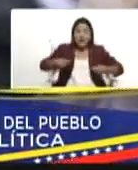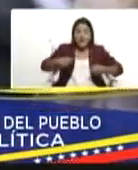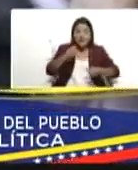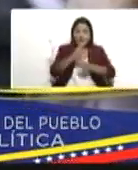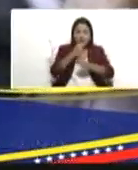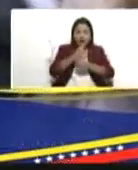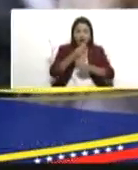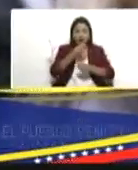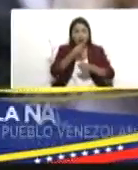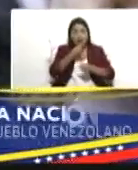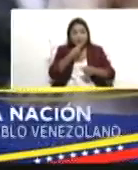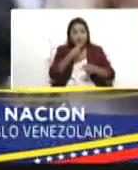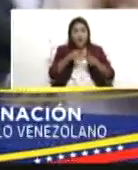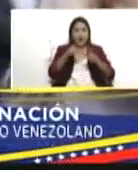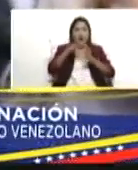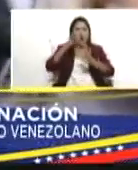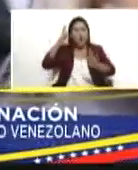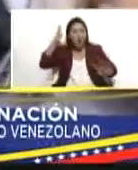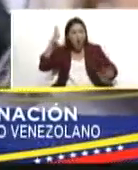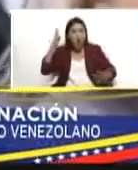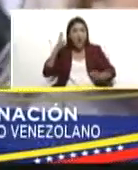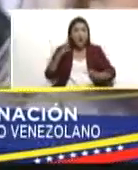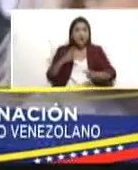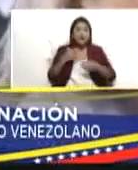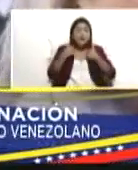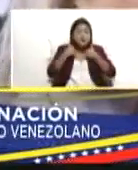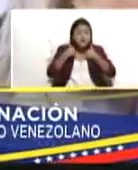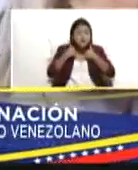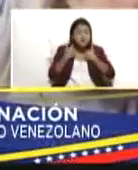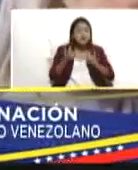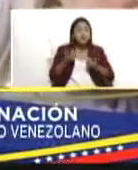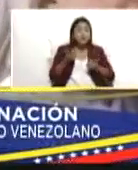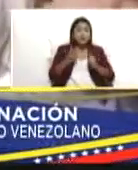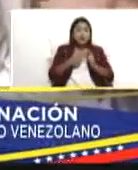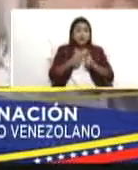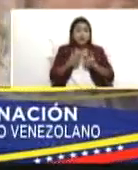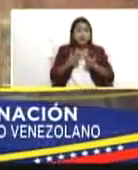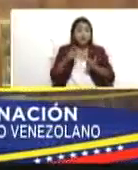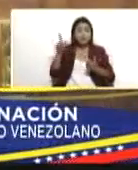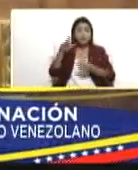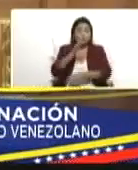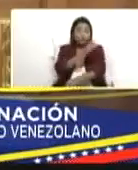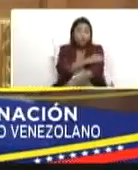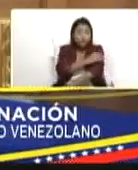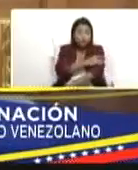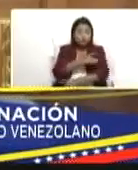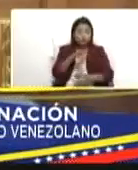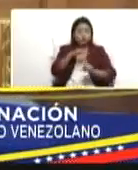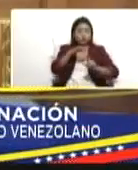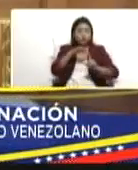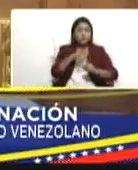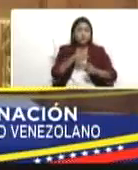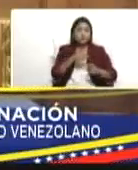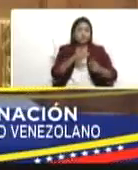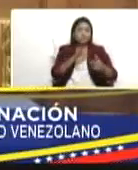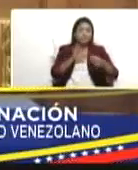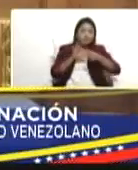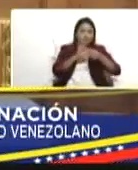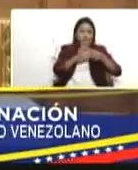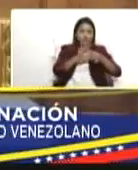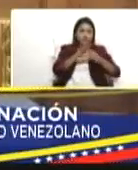alimentos de las colas se buscaron a una izquierda